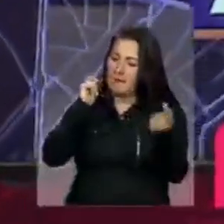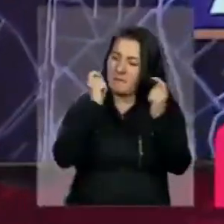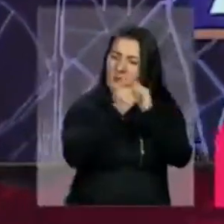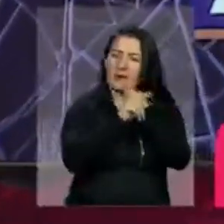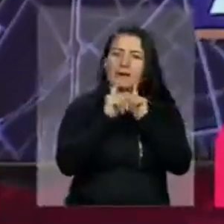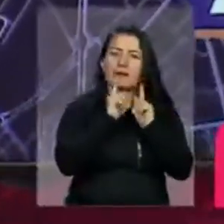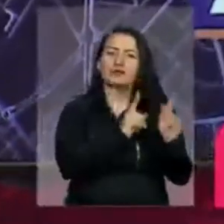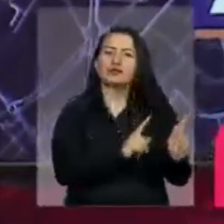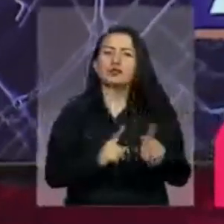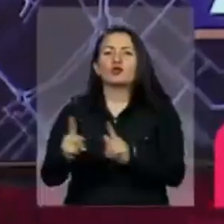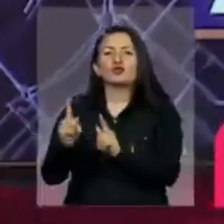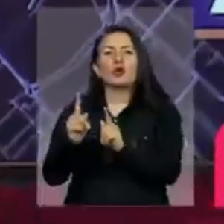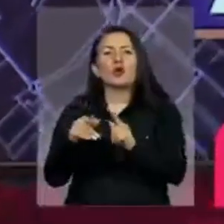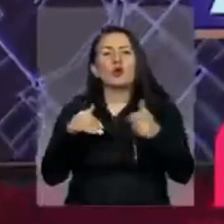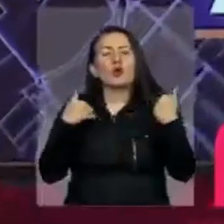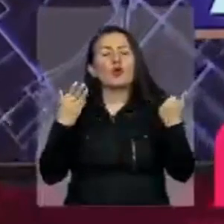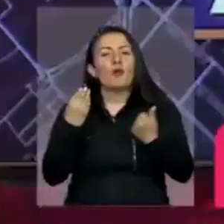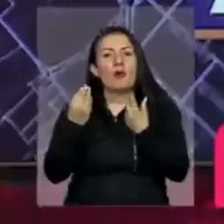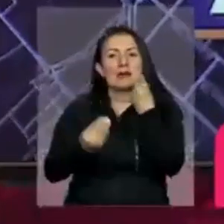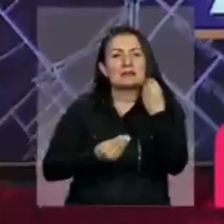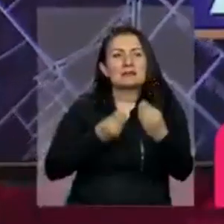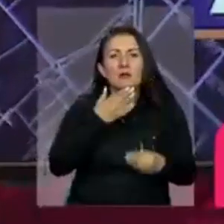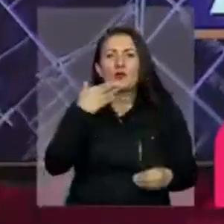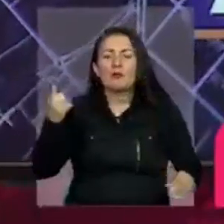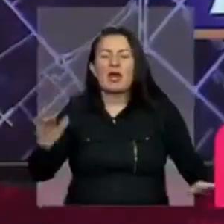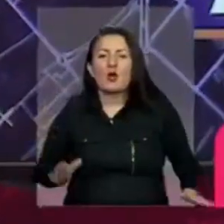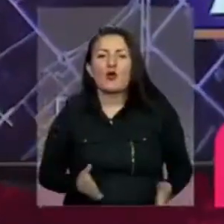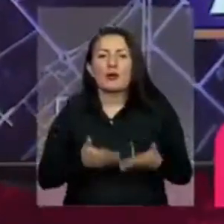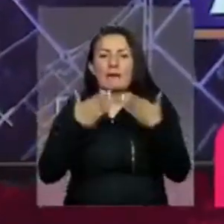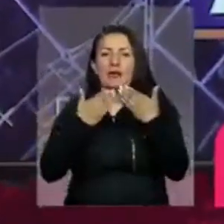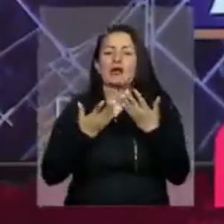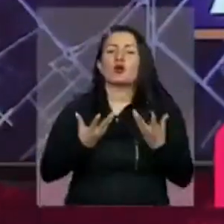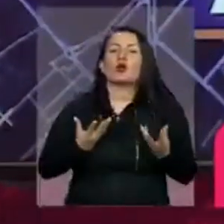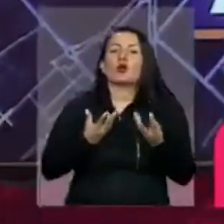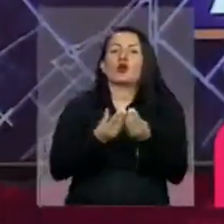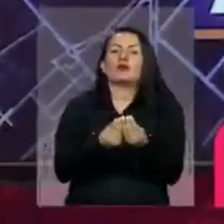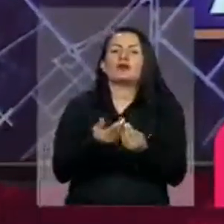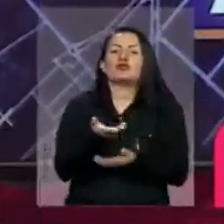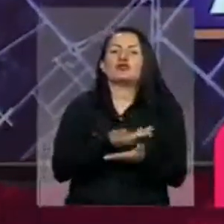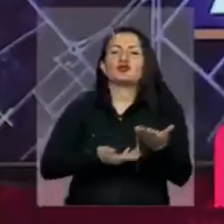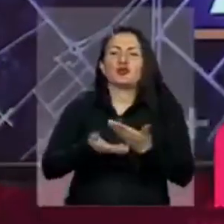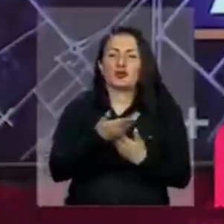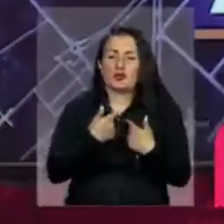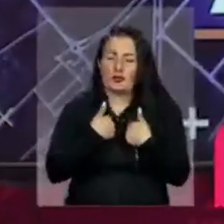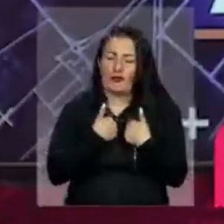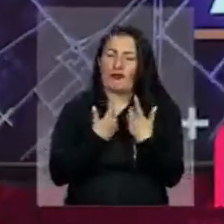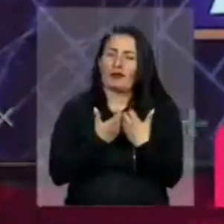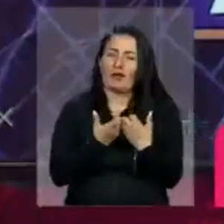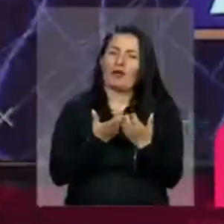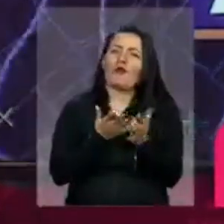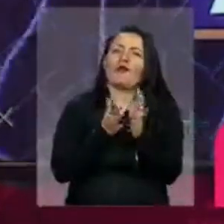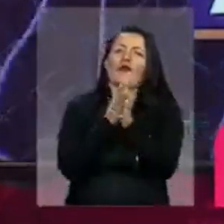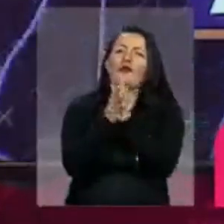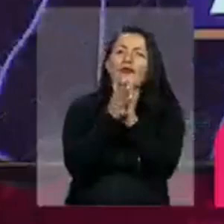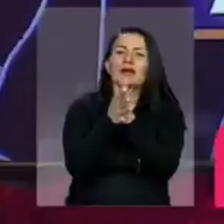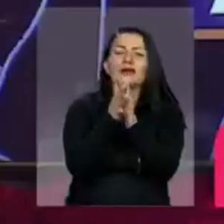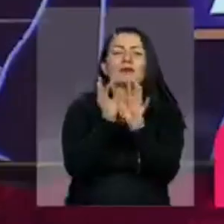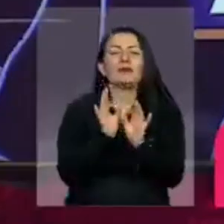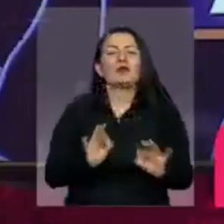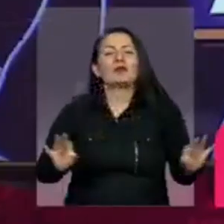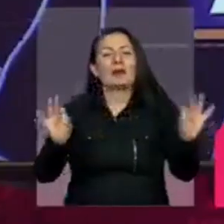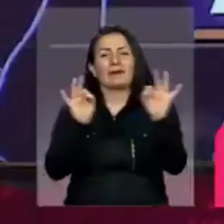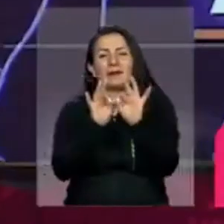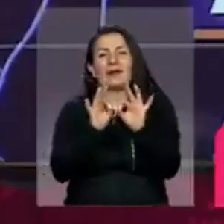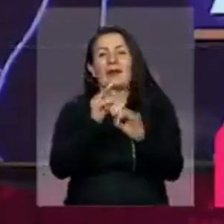discurso y ver cómo hacemos y cómo mejoramos siempre las condiciones. Y yo sí quiero hacer como una mención muy importante y es